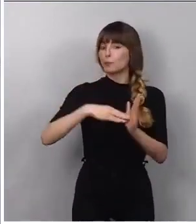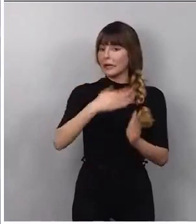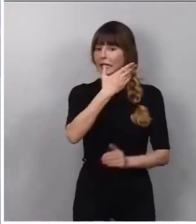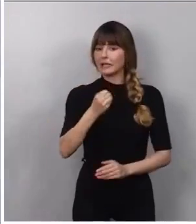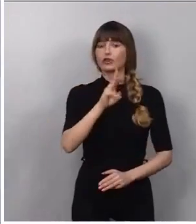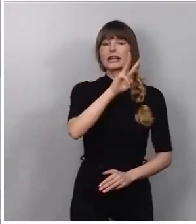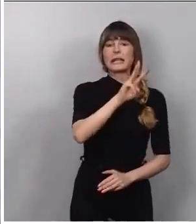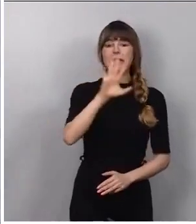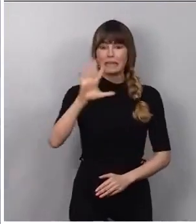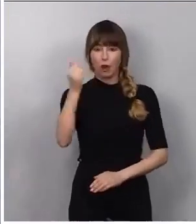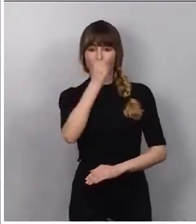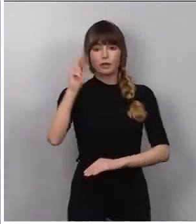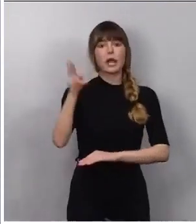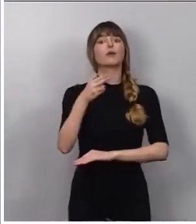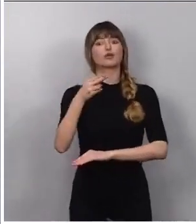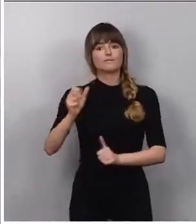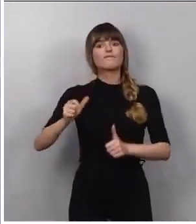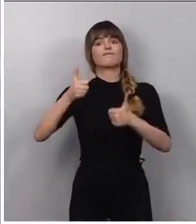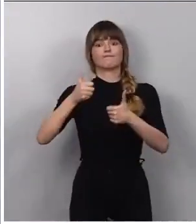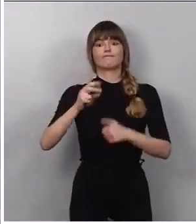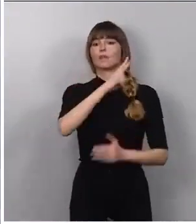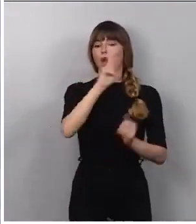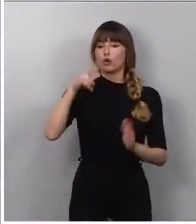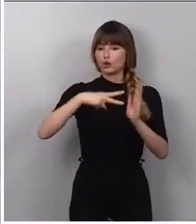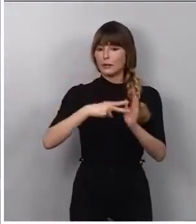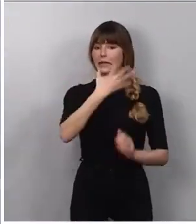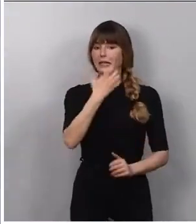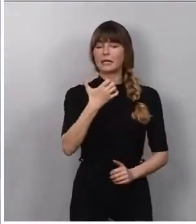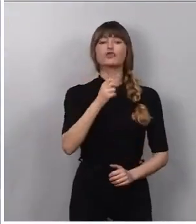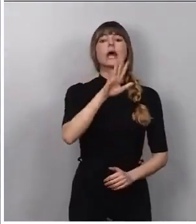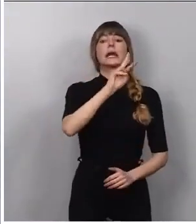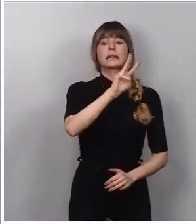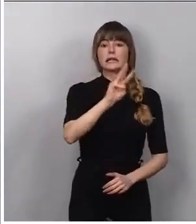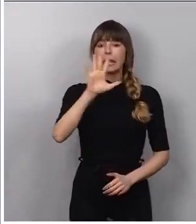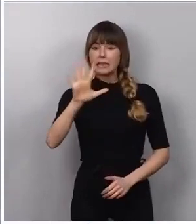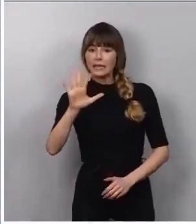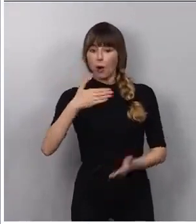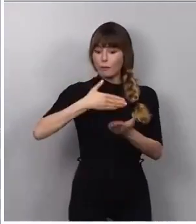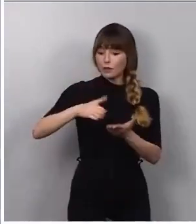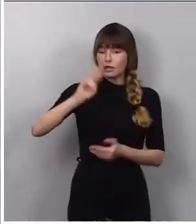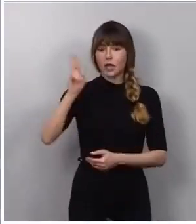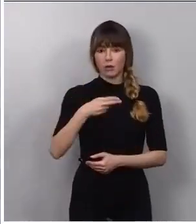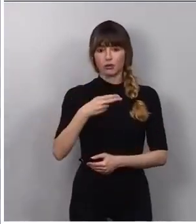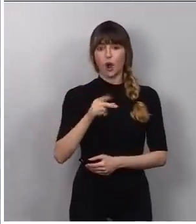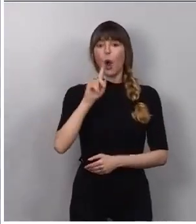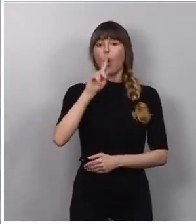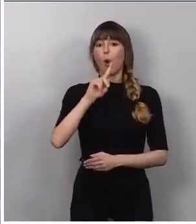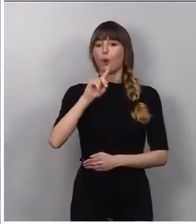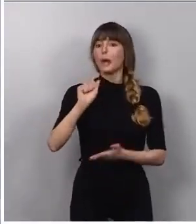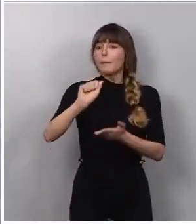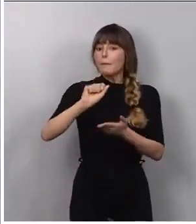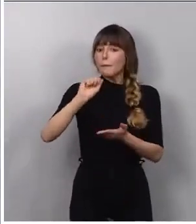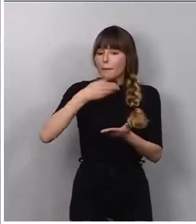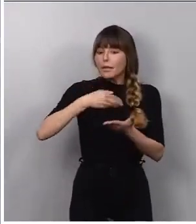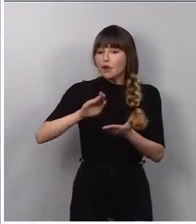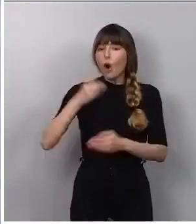2535 millones de euros 2535 millones de euros para que más de 1 millón de jóvenes de nuestro país